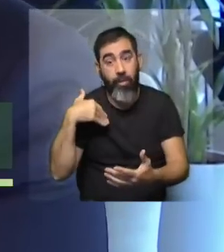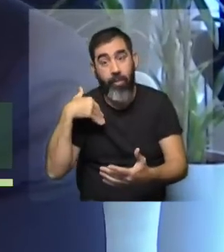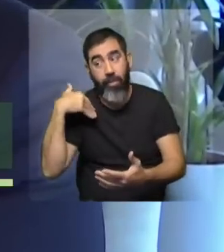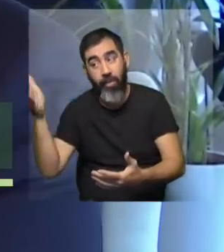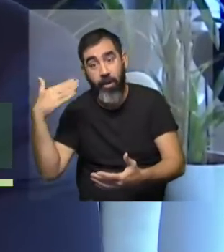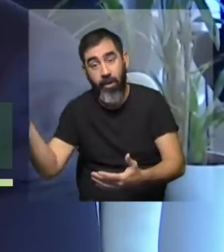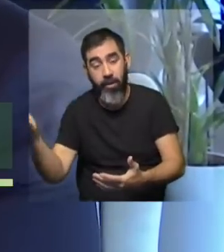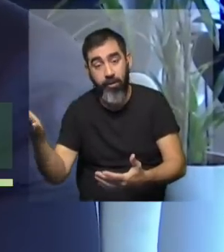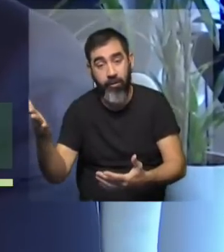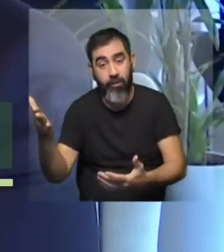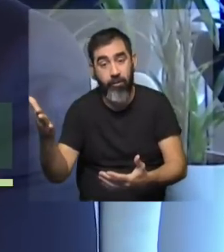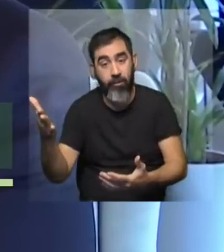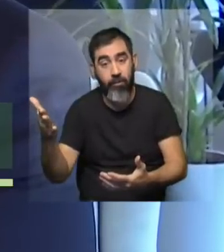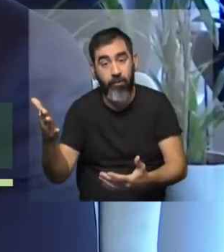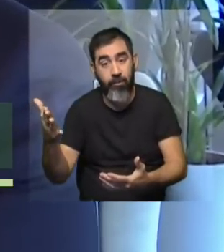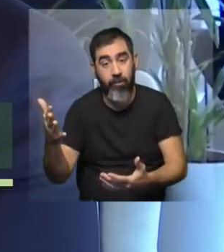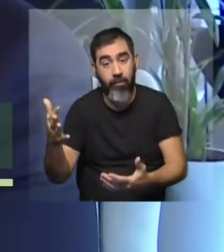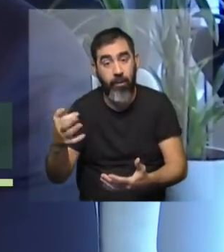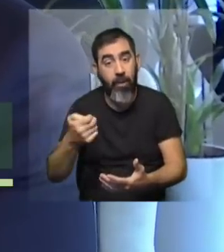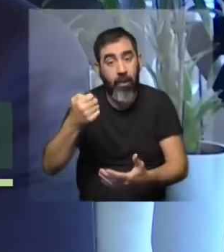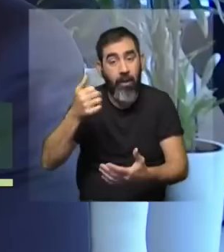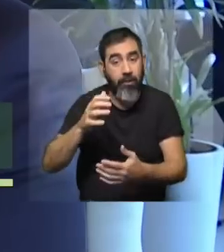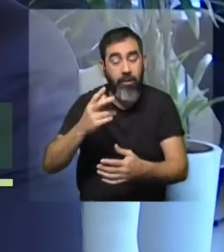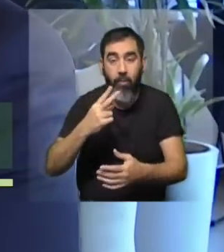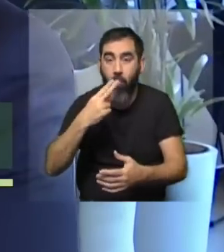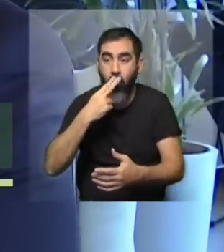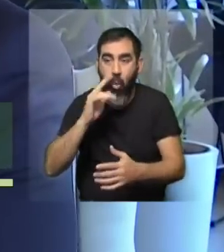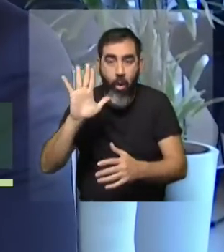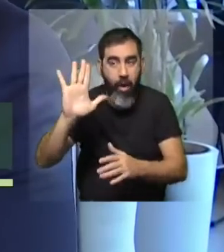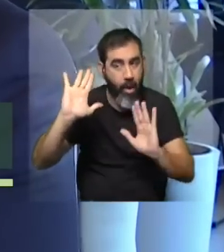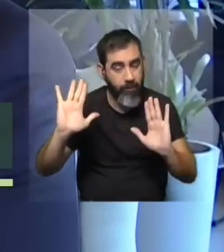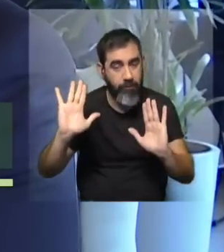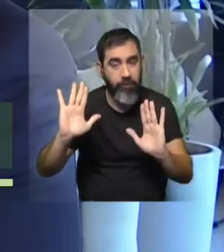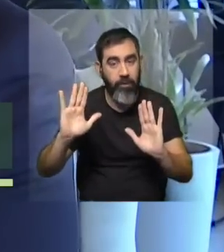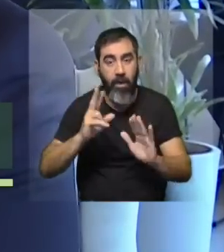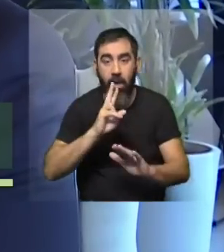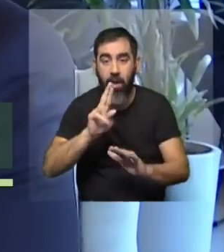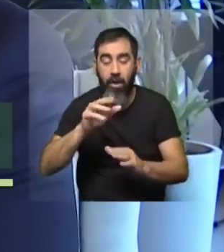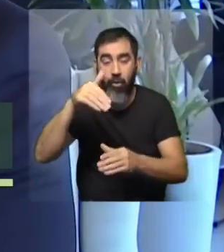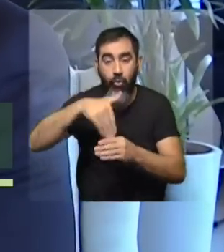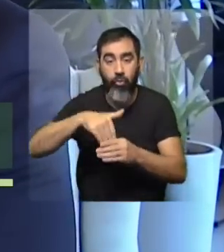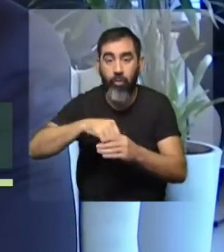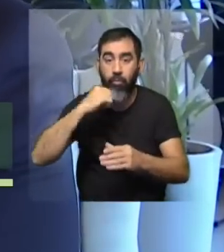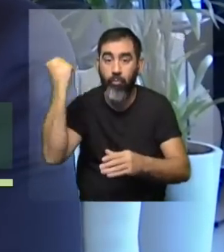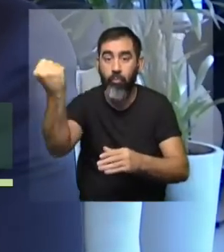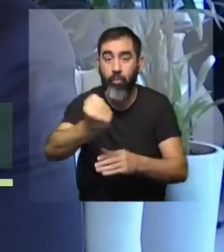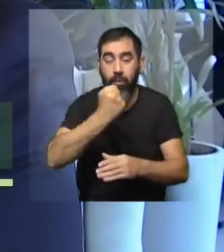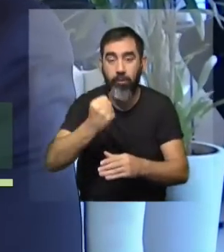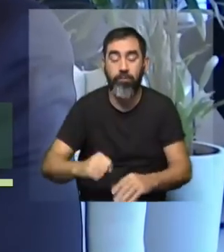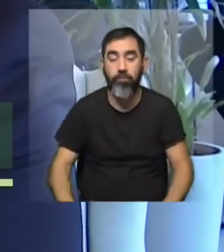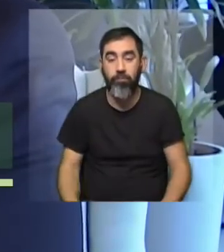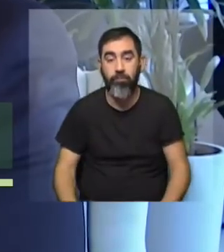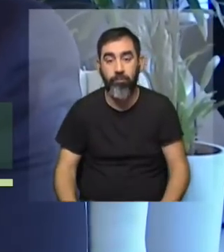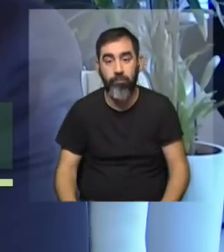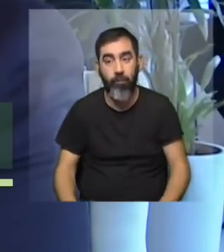la derecha de carácter en casi con rasgos nazi fascistas ha tenido un resultado electoral sumamente importante Ahí Tenemos